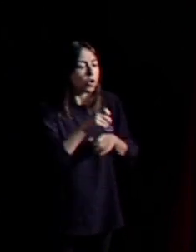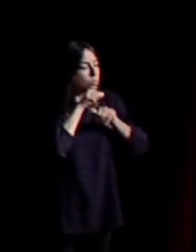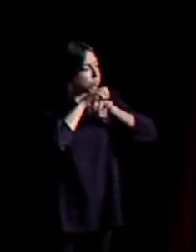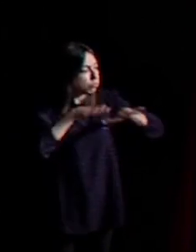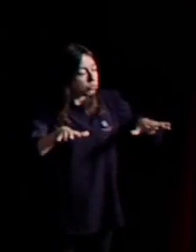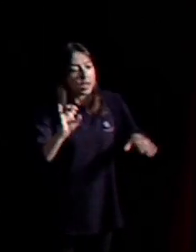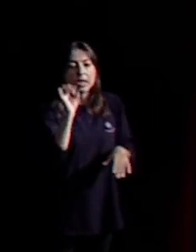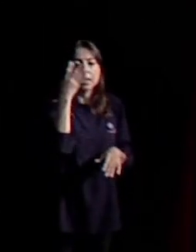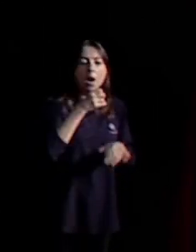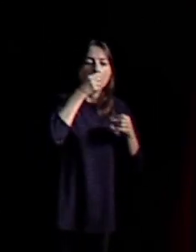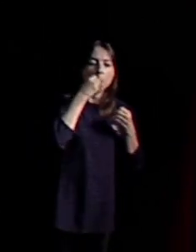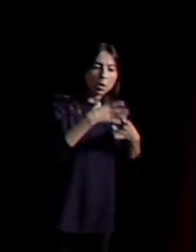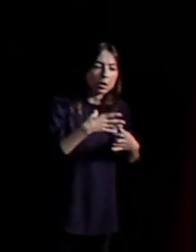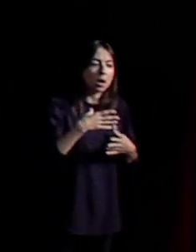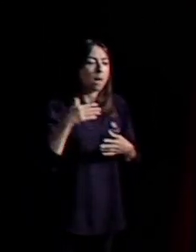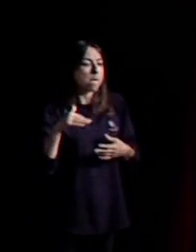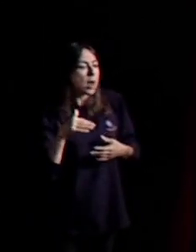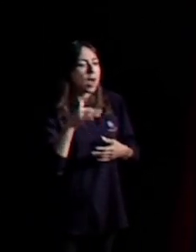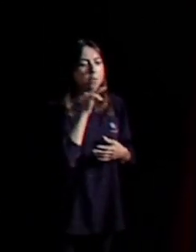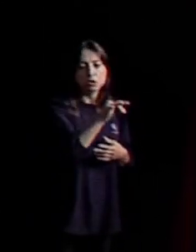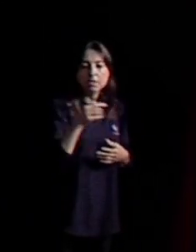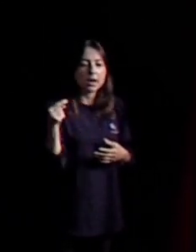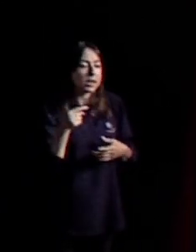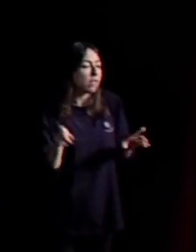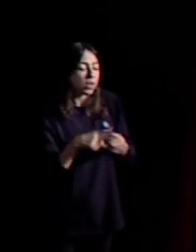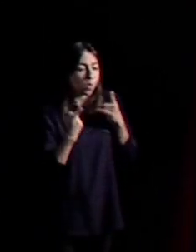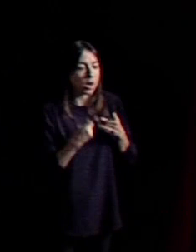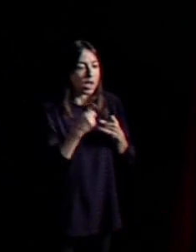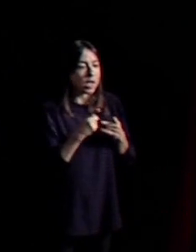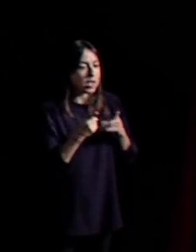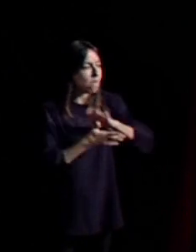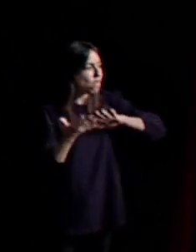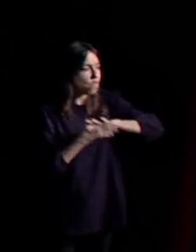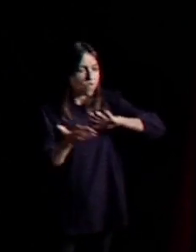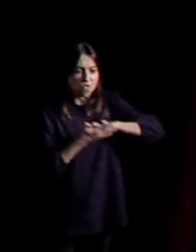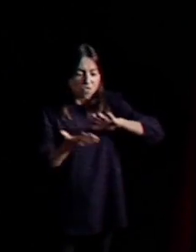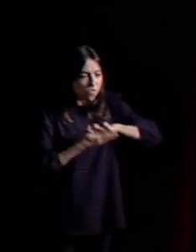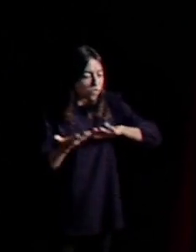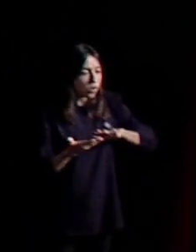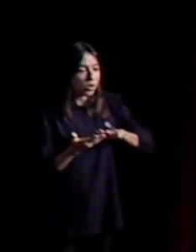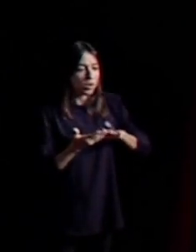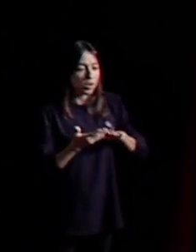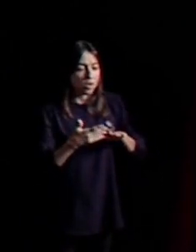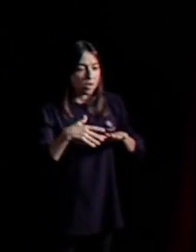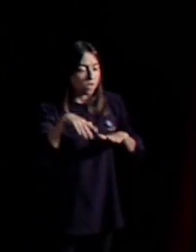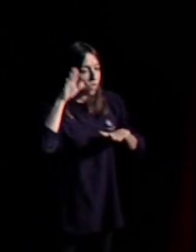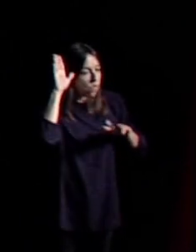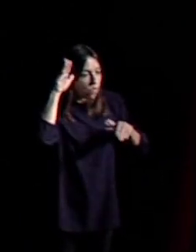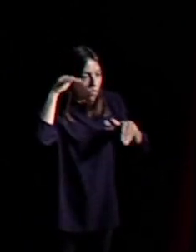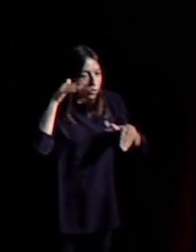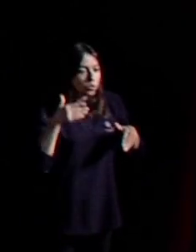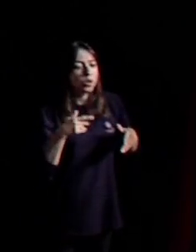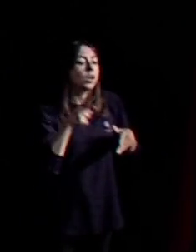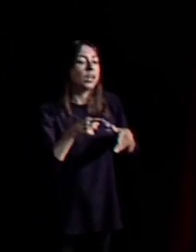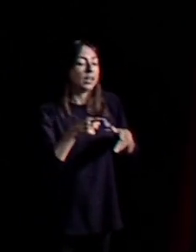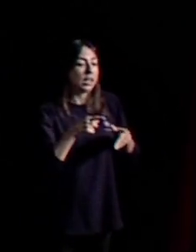idea, sea buena, sea mala, y además la provoca a una velocidad bárbara y